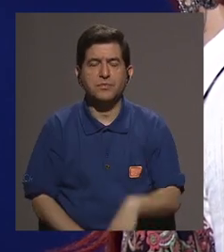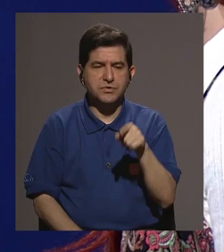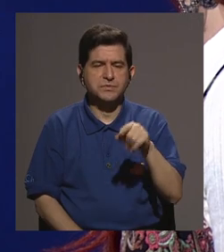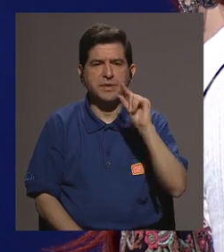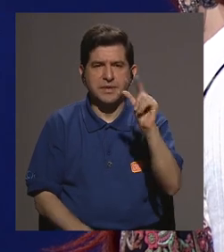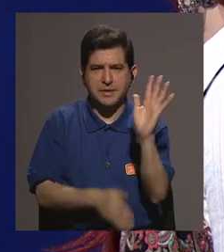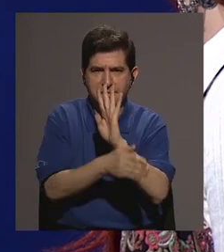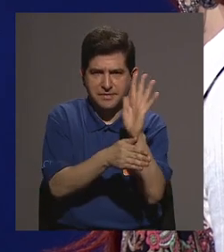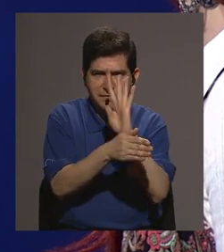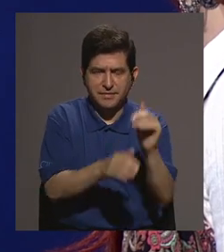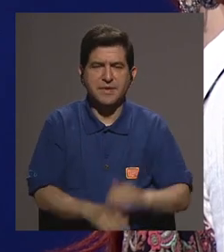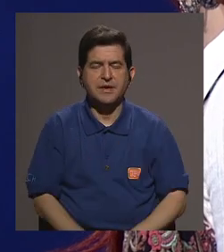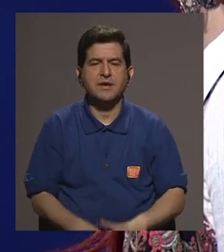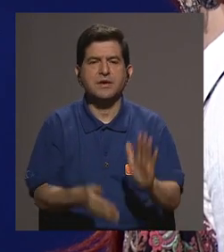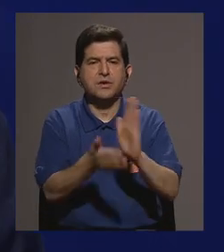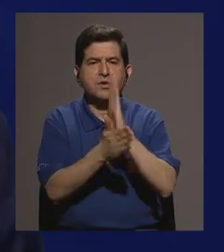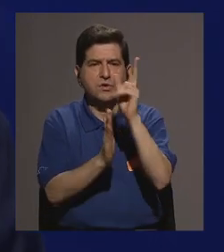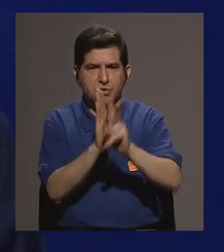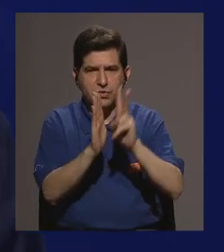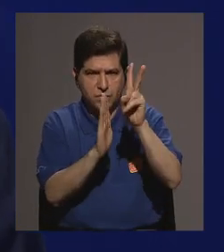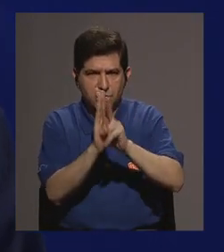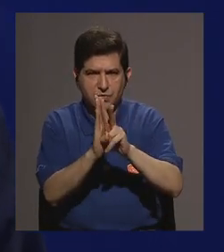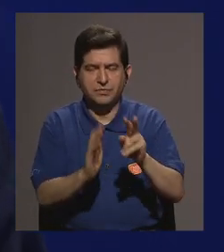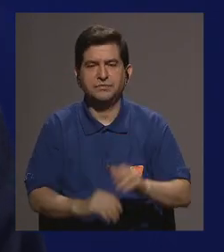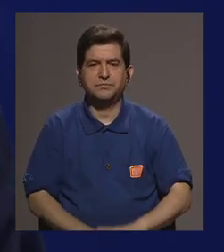para hacer cortometrajes documentales